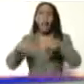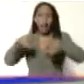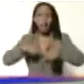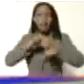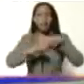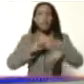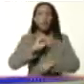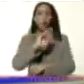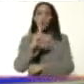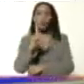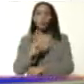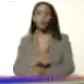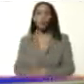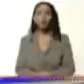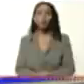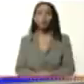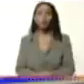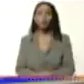siglo 21